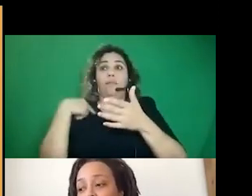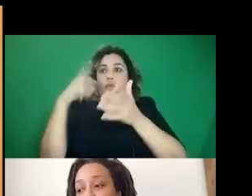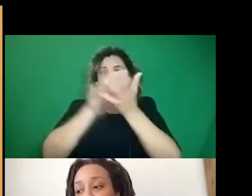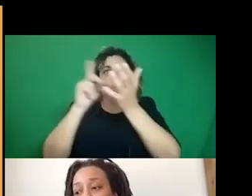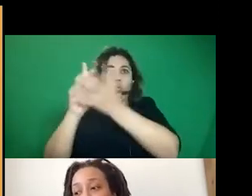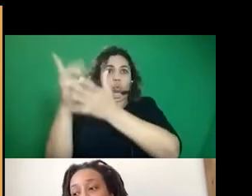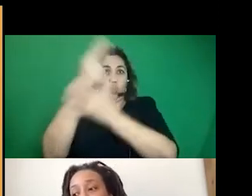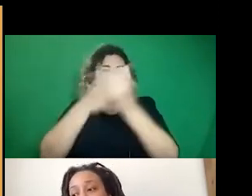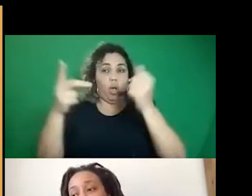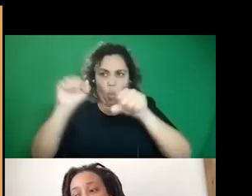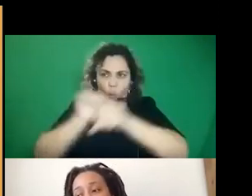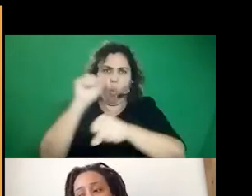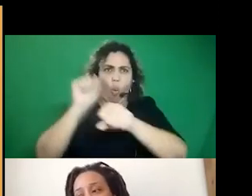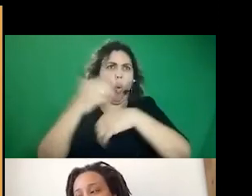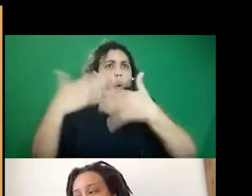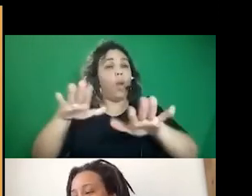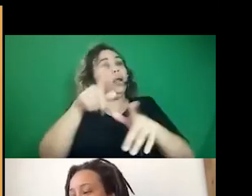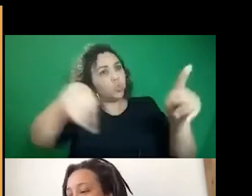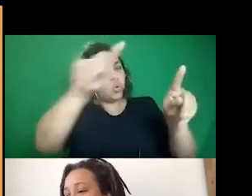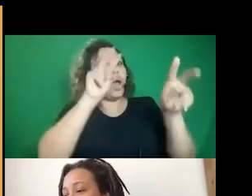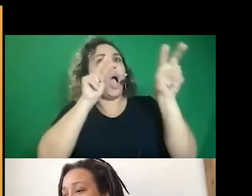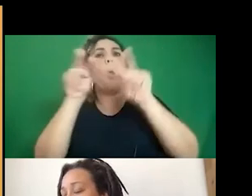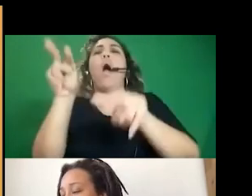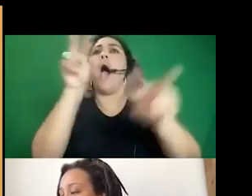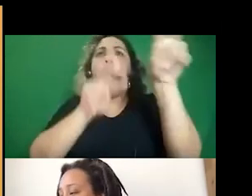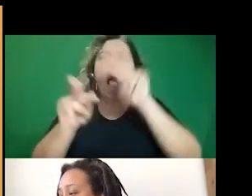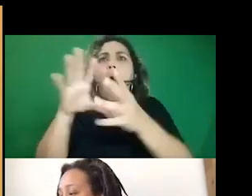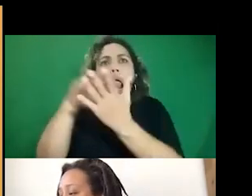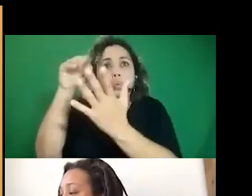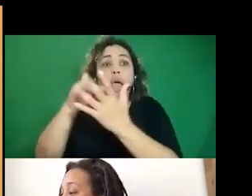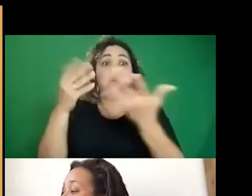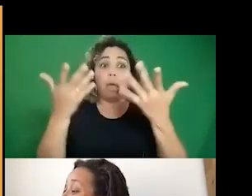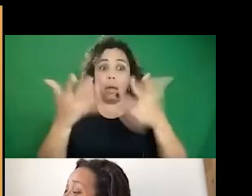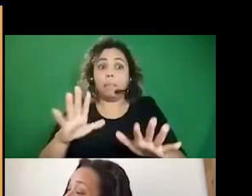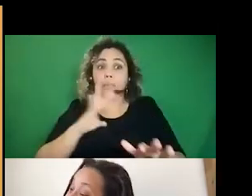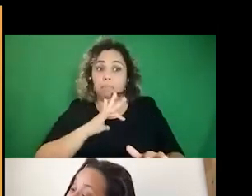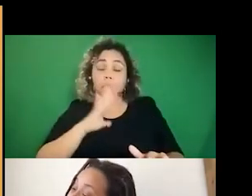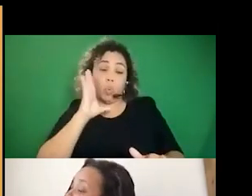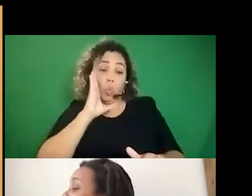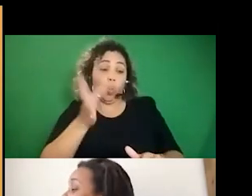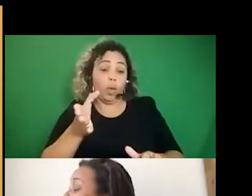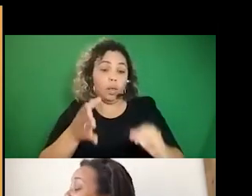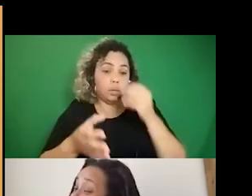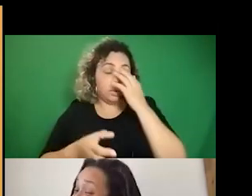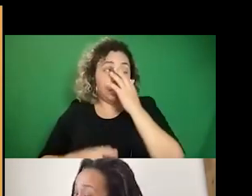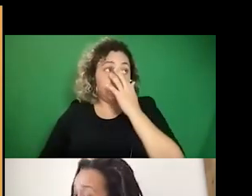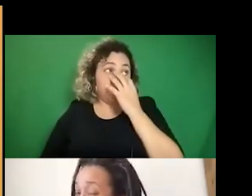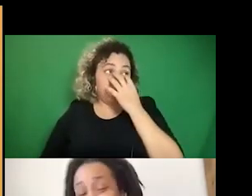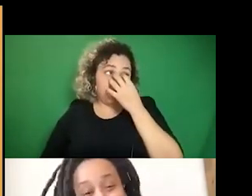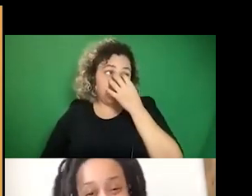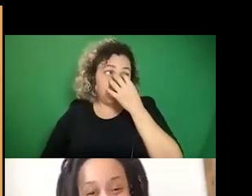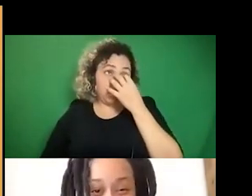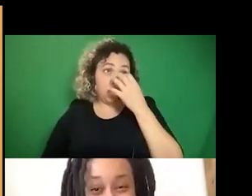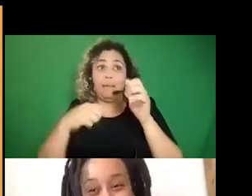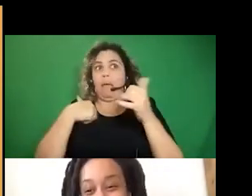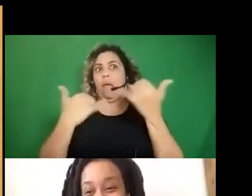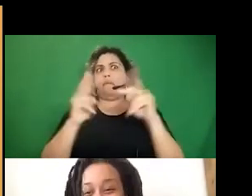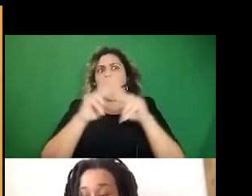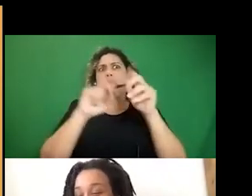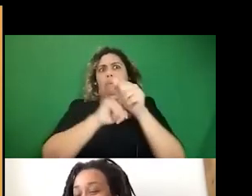es táctico y me encantaría que vieran el libro que han sacado